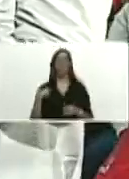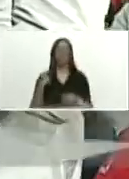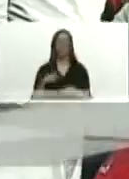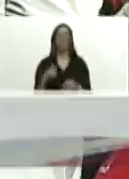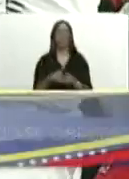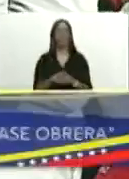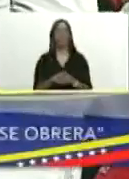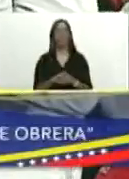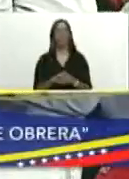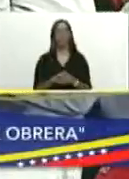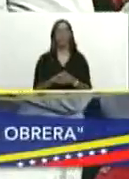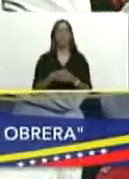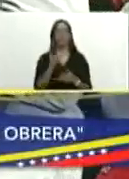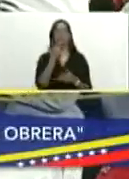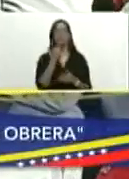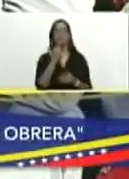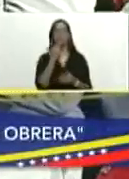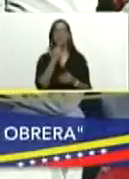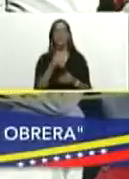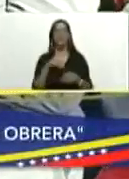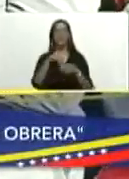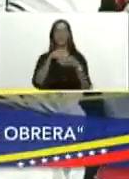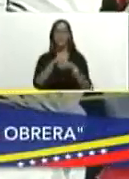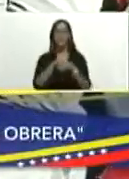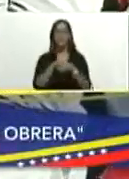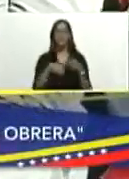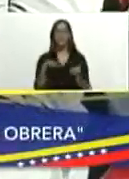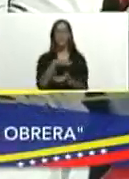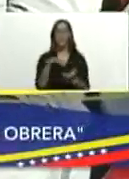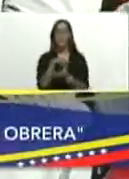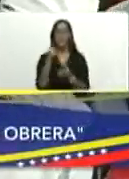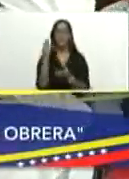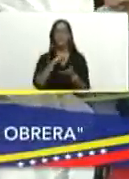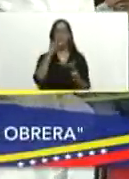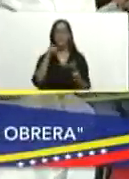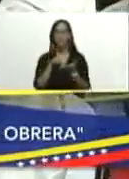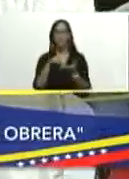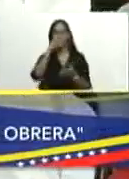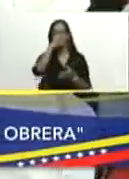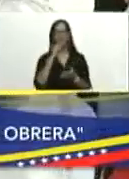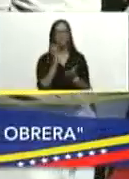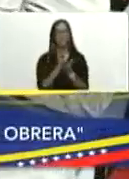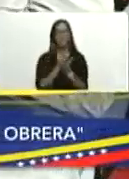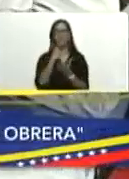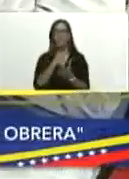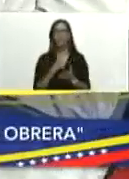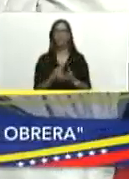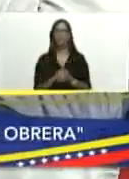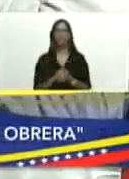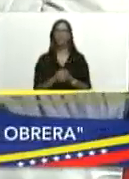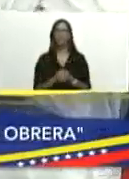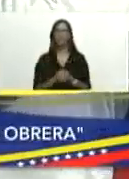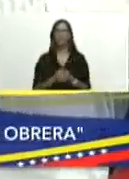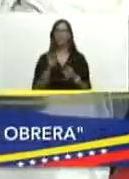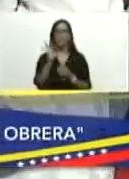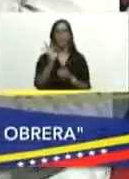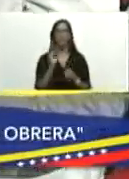electoral de la asamblea nacional y ese año yo siempre lo he dicho Se tomaron un conjunto de decisiones